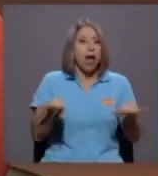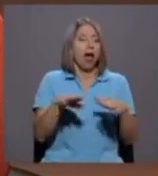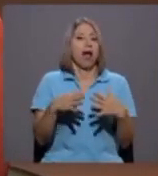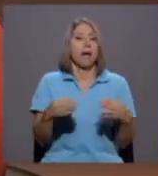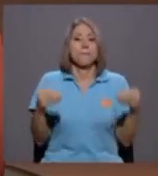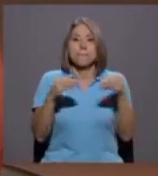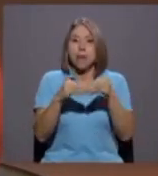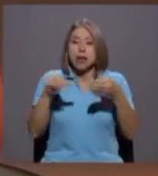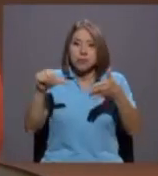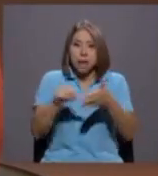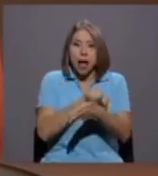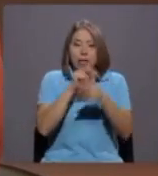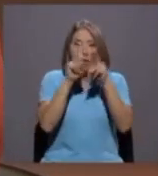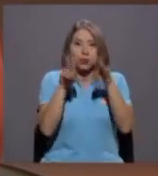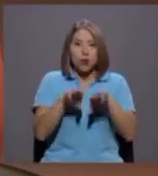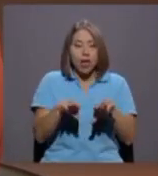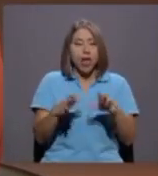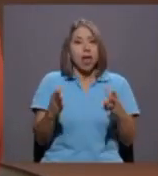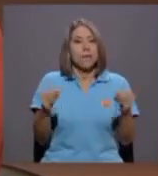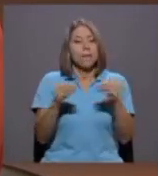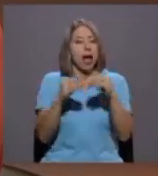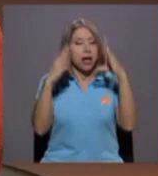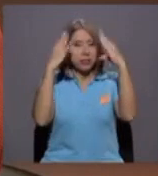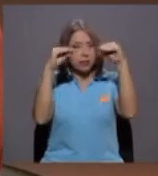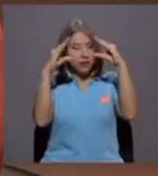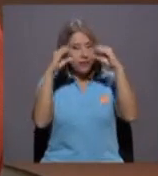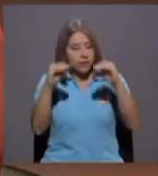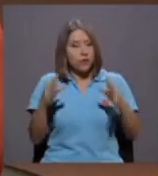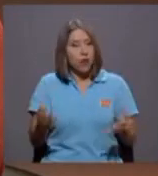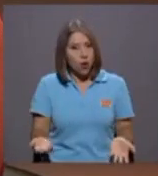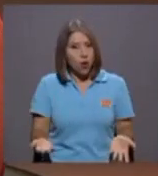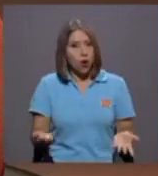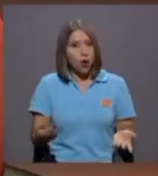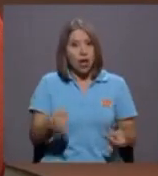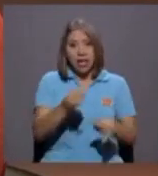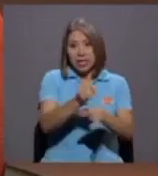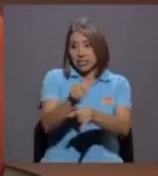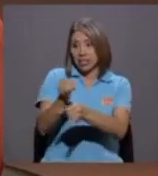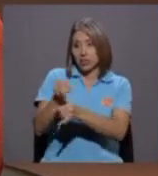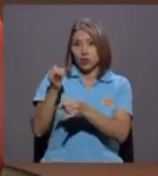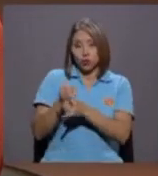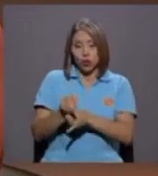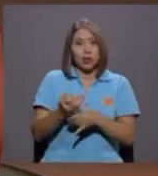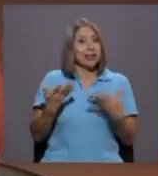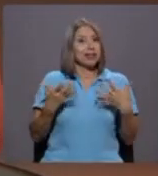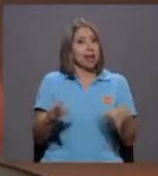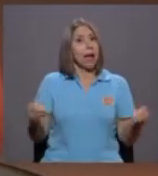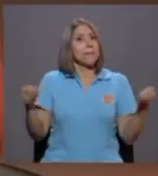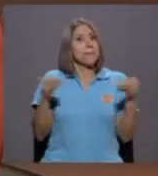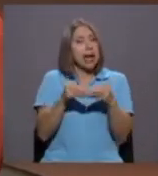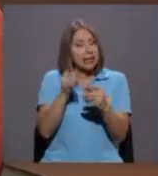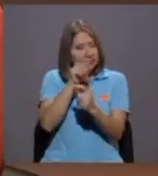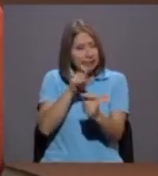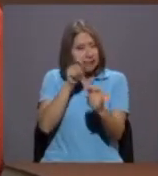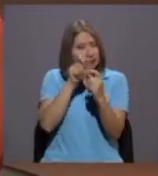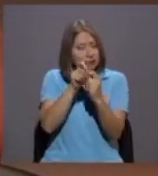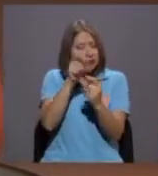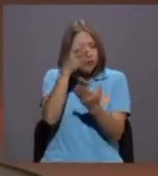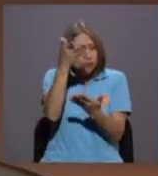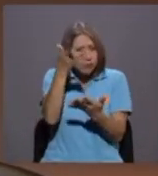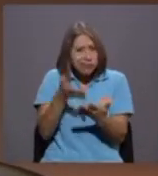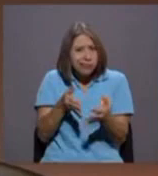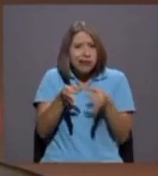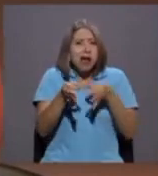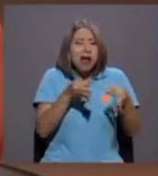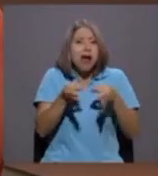más información, las instituciones ahora detallan sobre la ejecución de su presupuesto